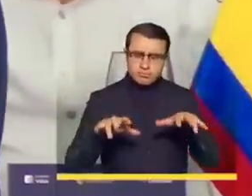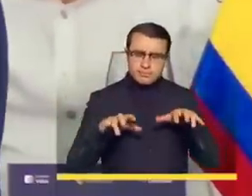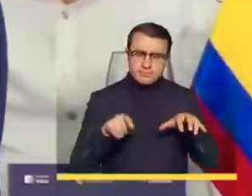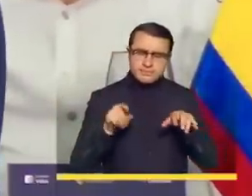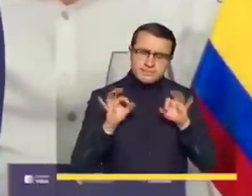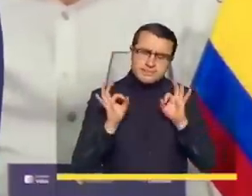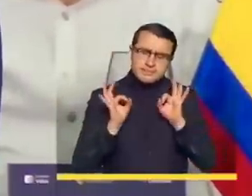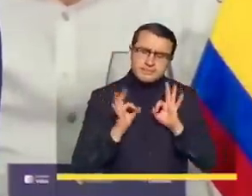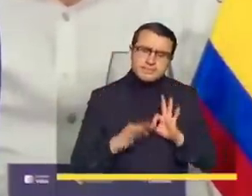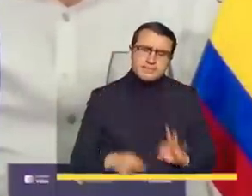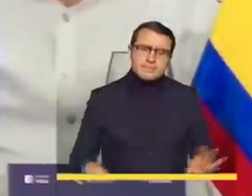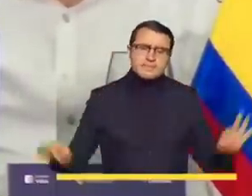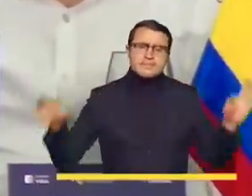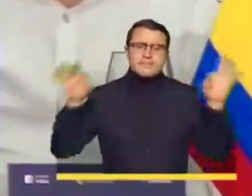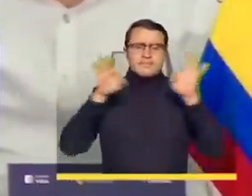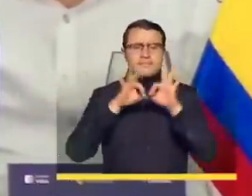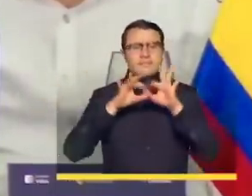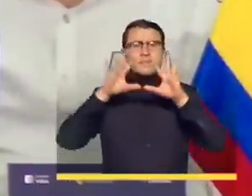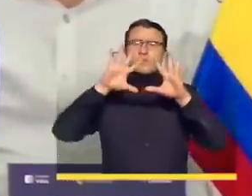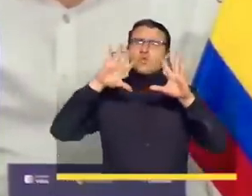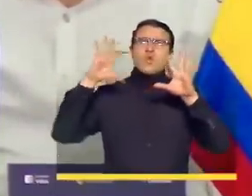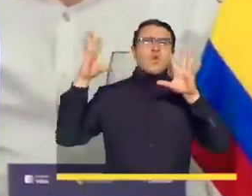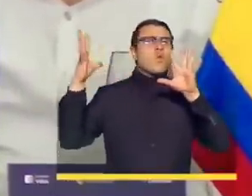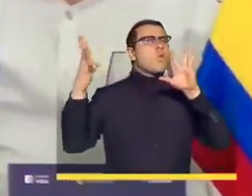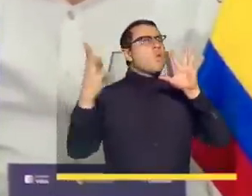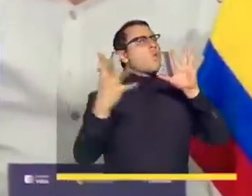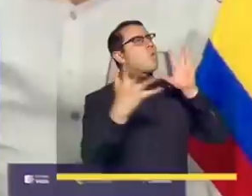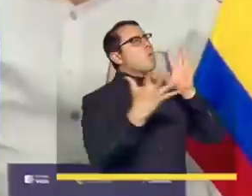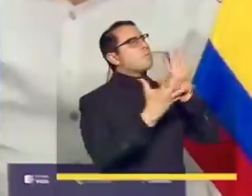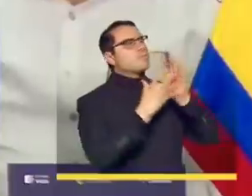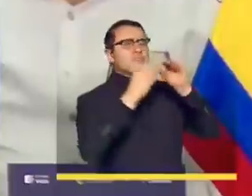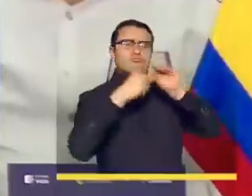valor en el planeta Tierra, en la humanidad.